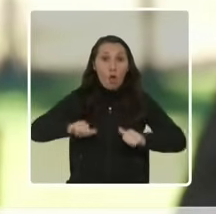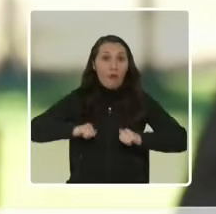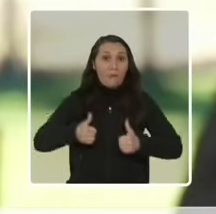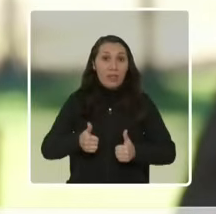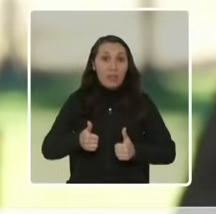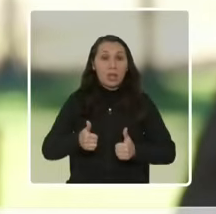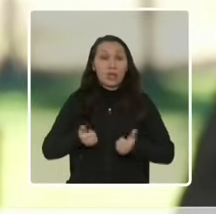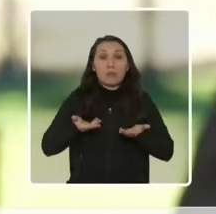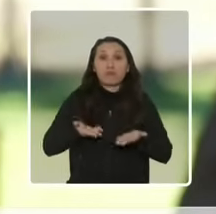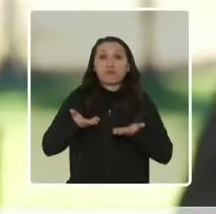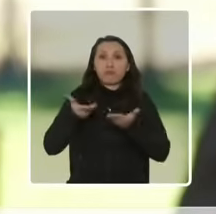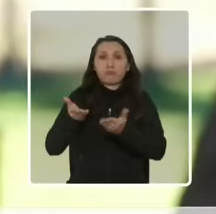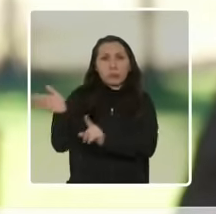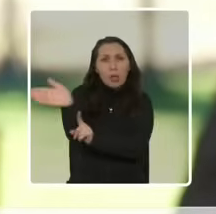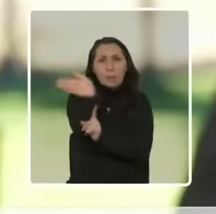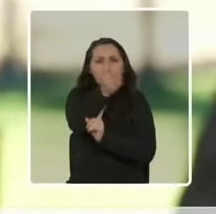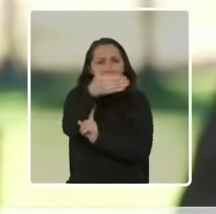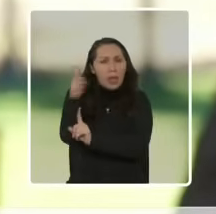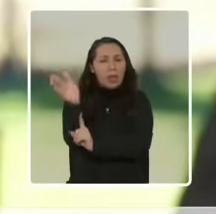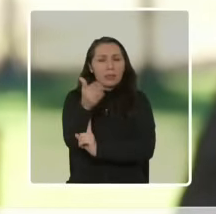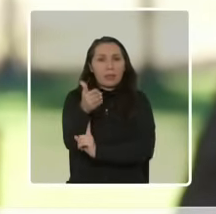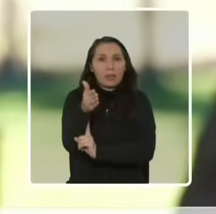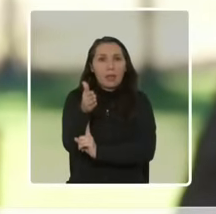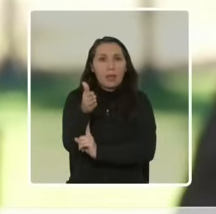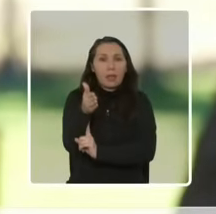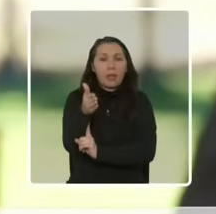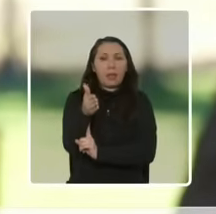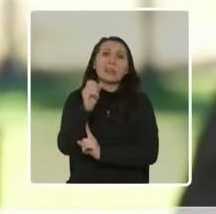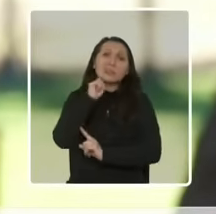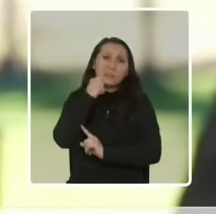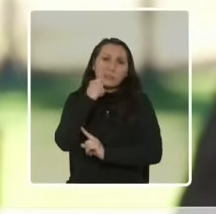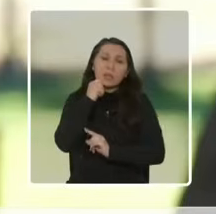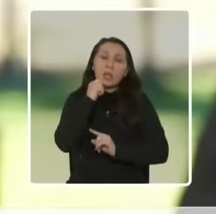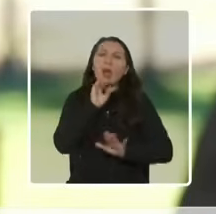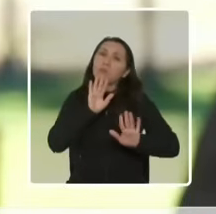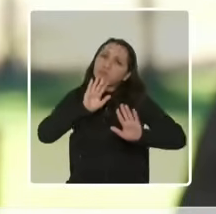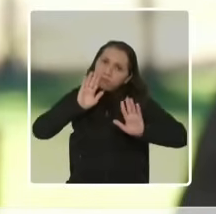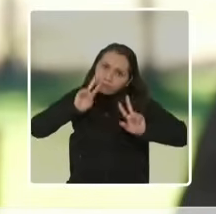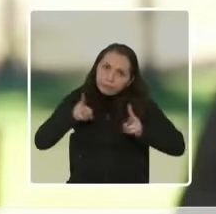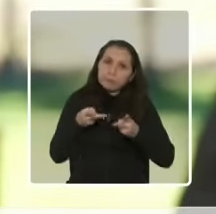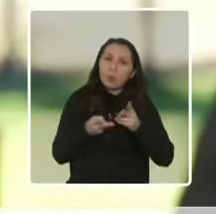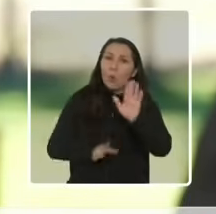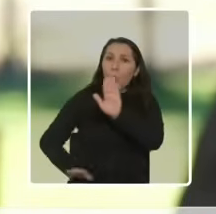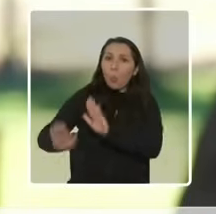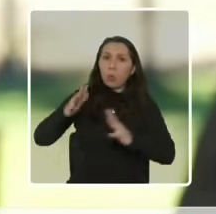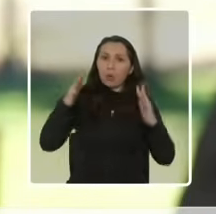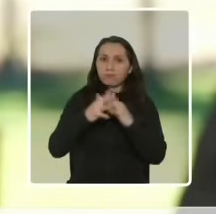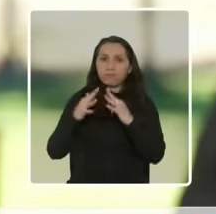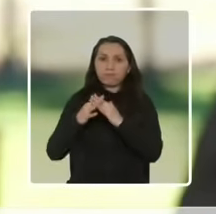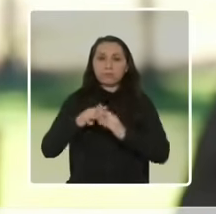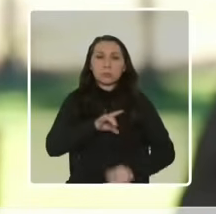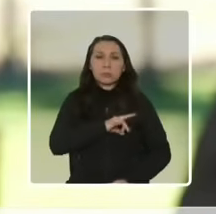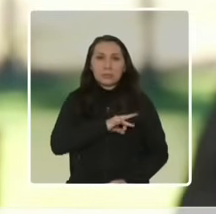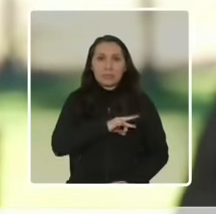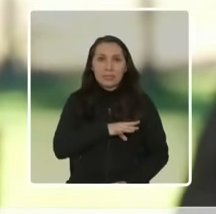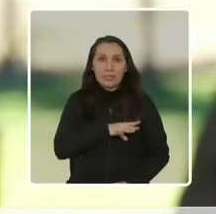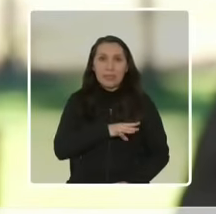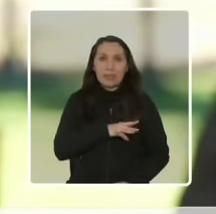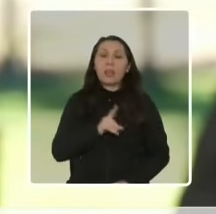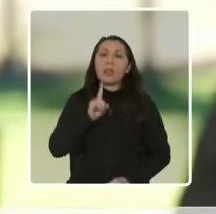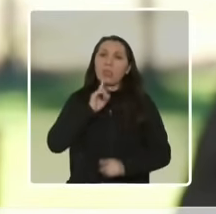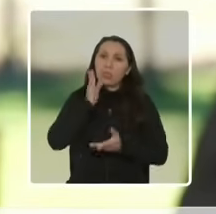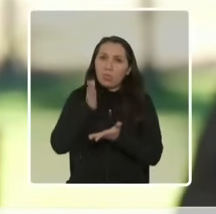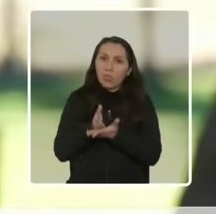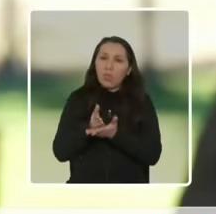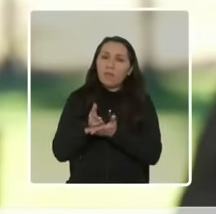jóvenes que sirven a la patria están bajo el cuidado del Ejército de Chile y tienen